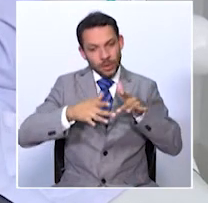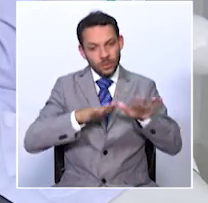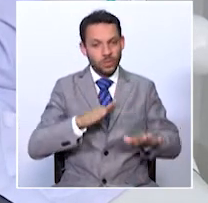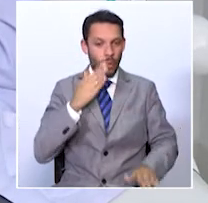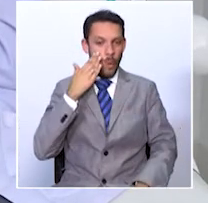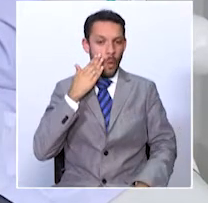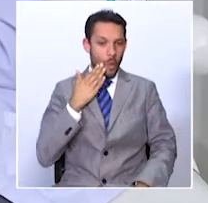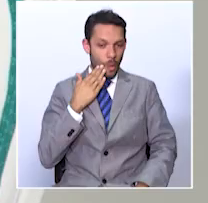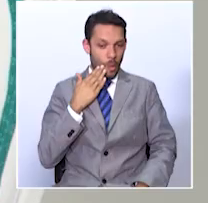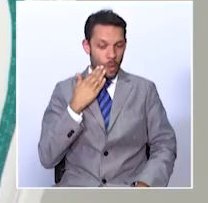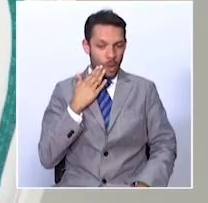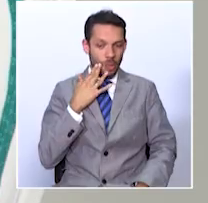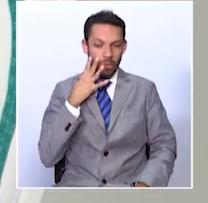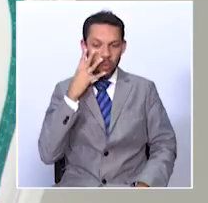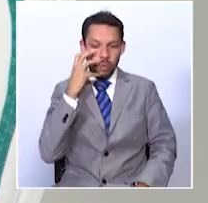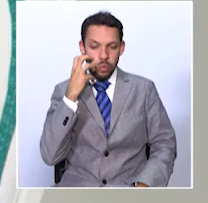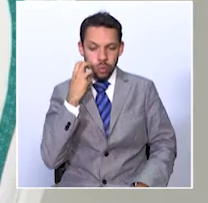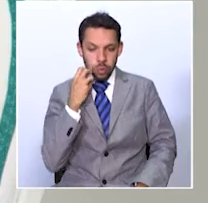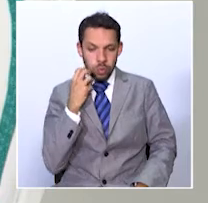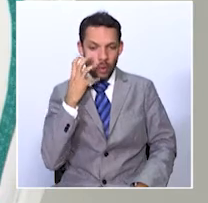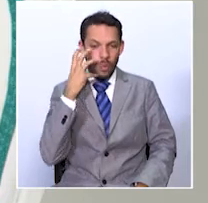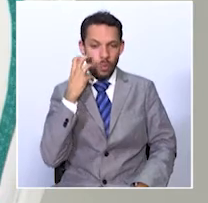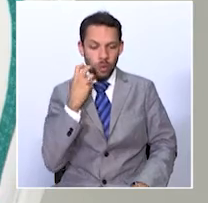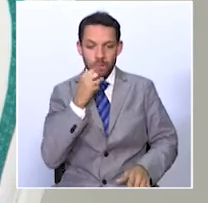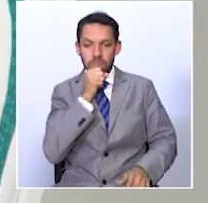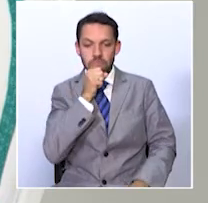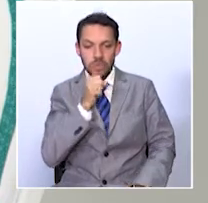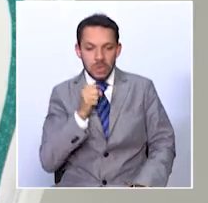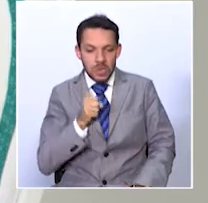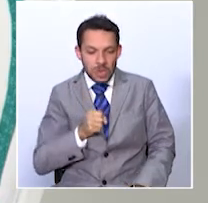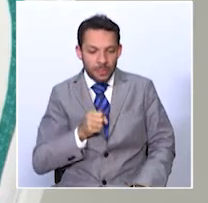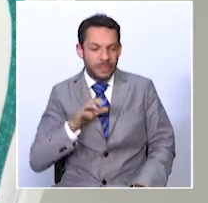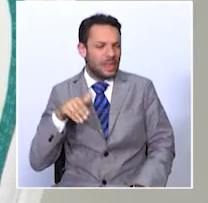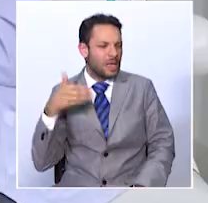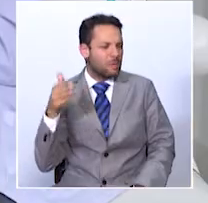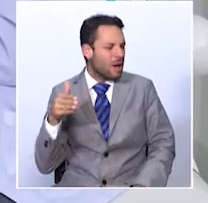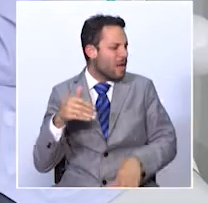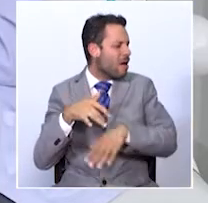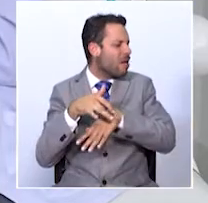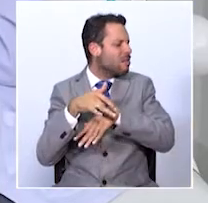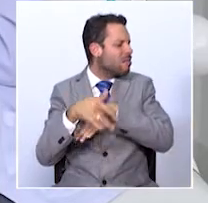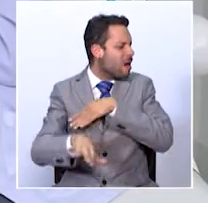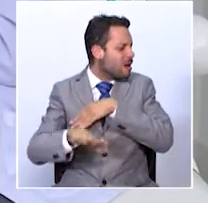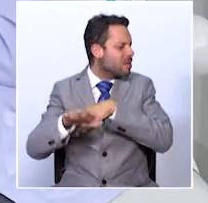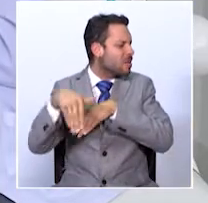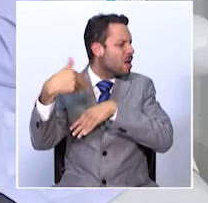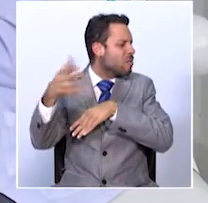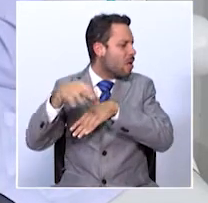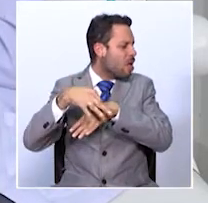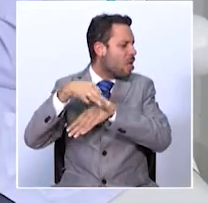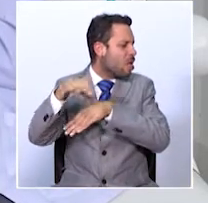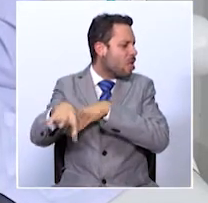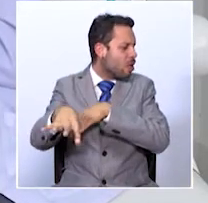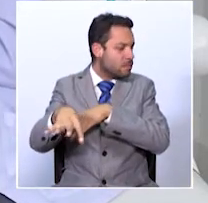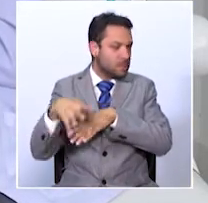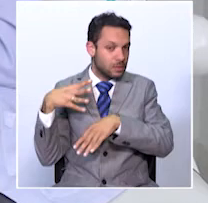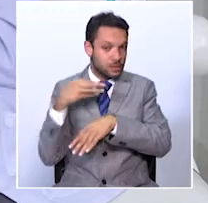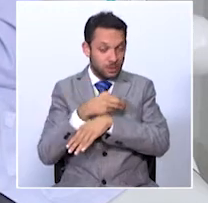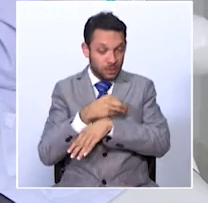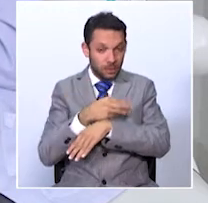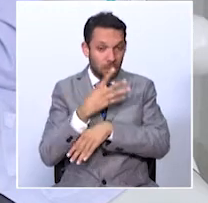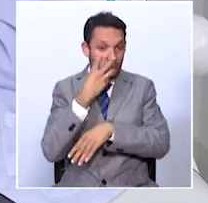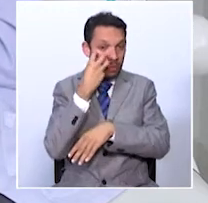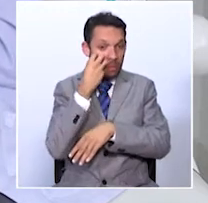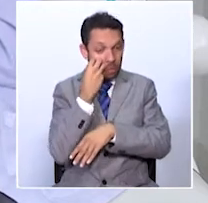no desenvejecer. Muchas veces esperamos estar muy deteriorados porque queremos desenvejecer, ya no